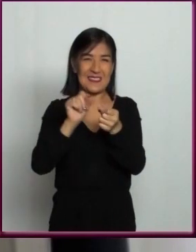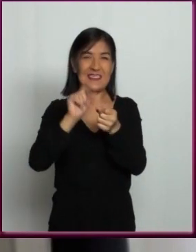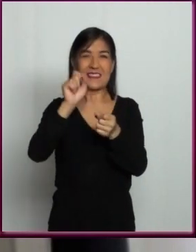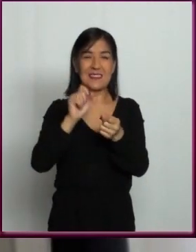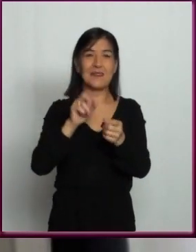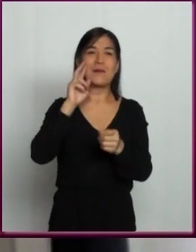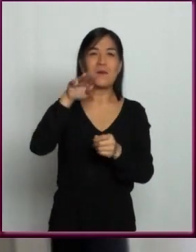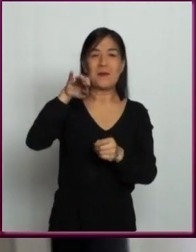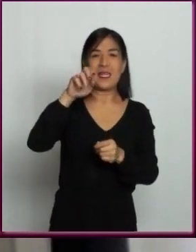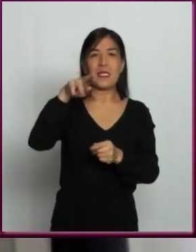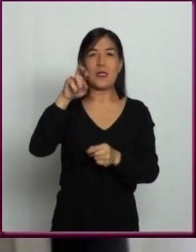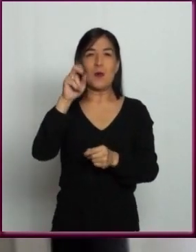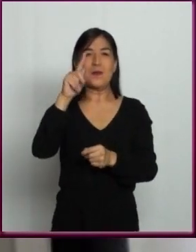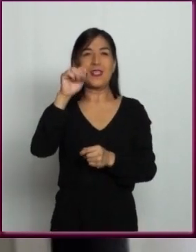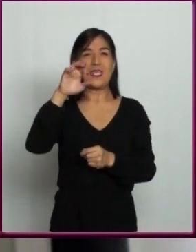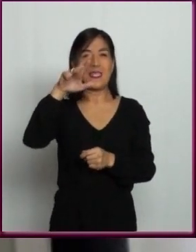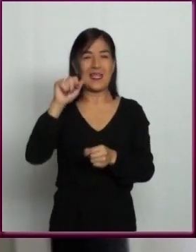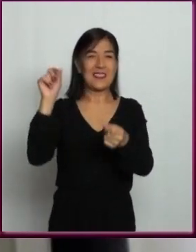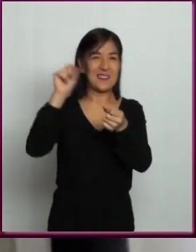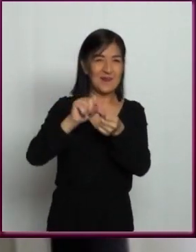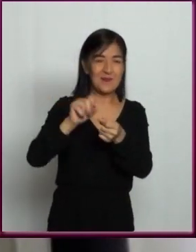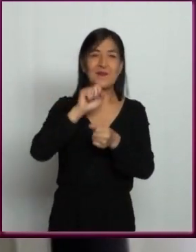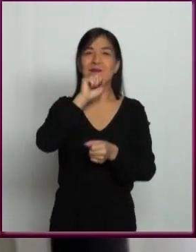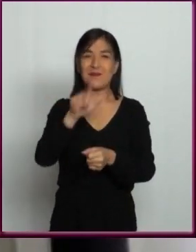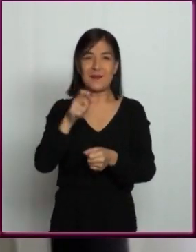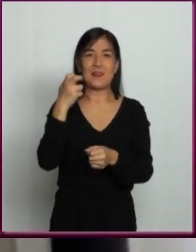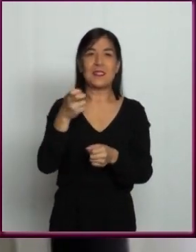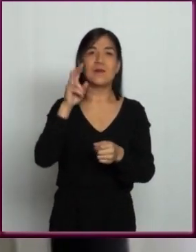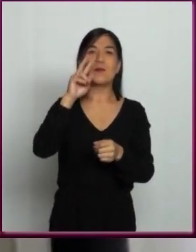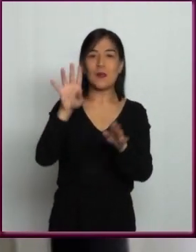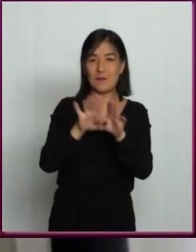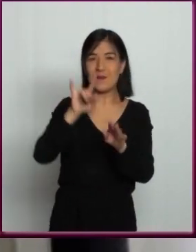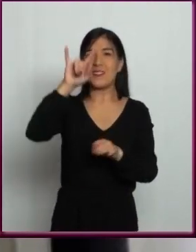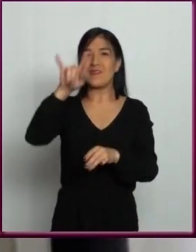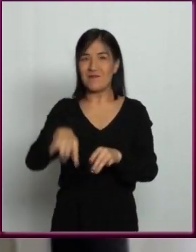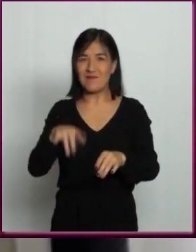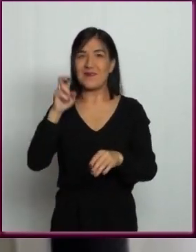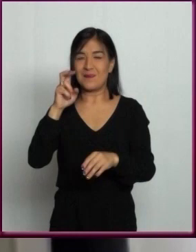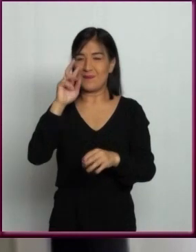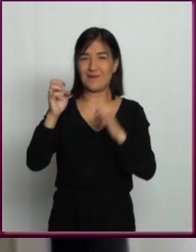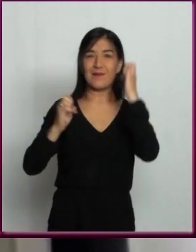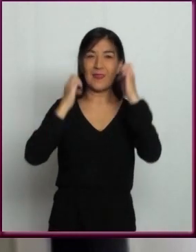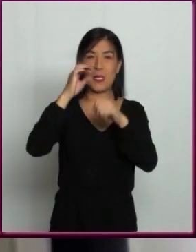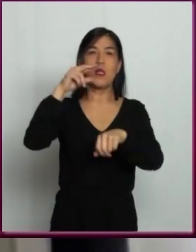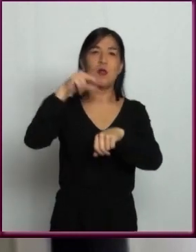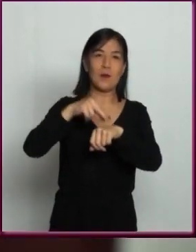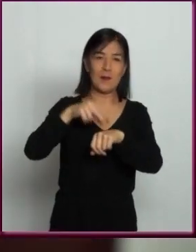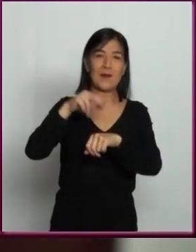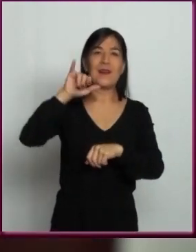orden Hymenoptera, que contamos con un investigador con una gran trayectoria por muchos años, el doctor Harry